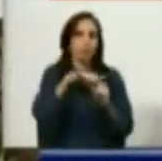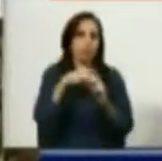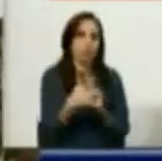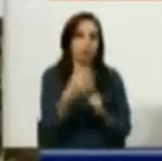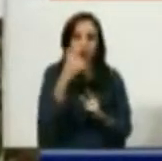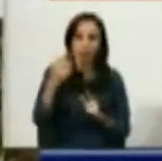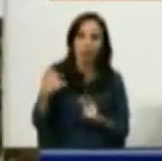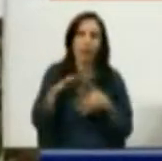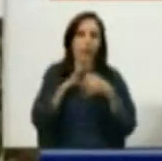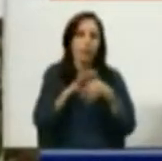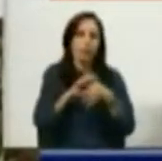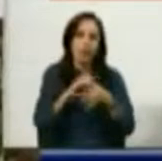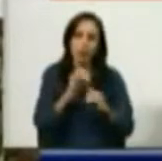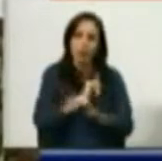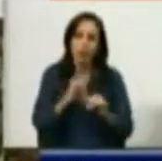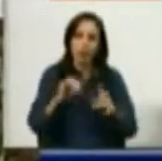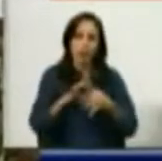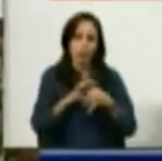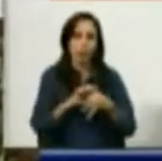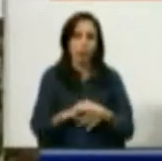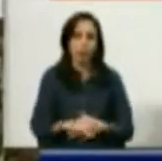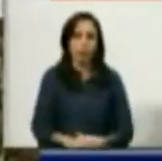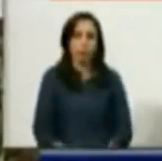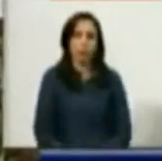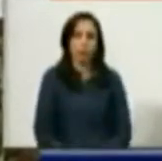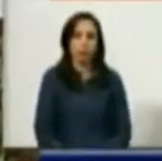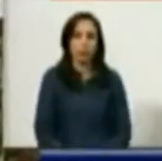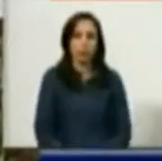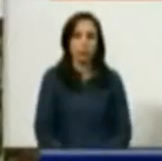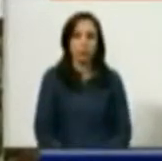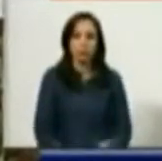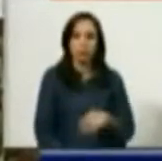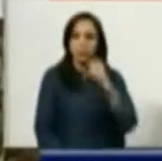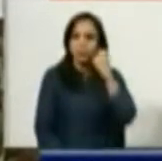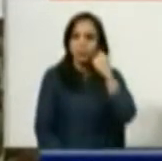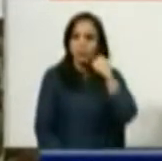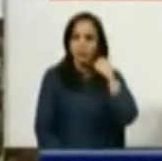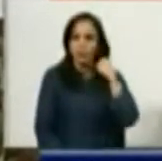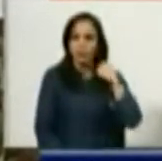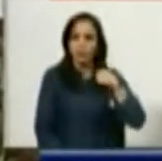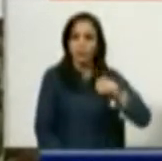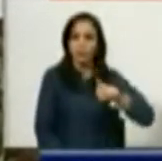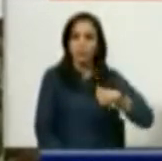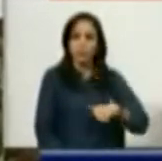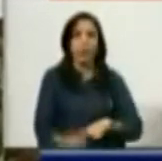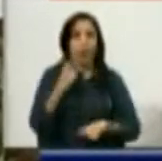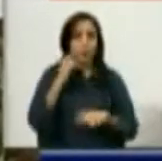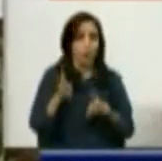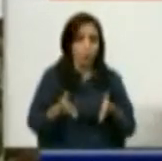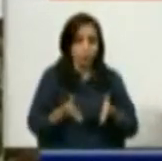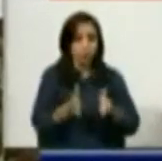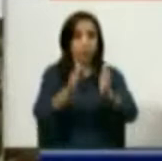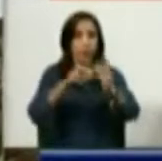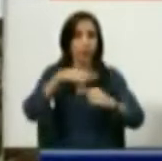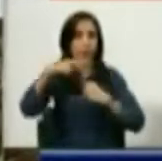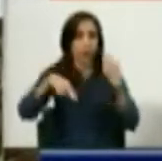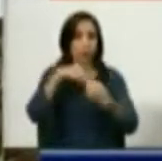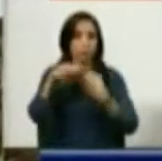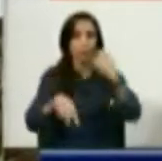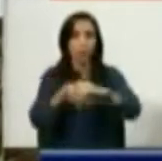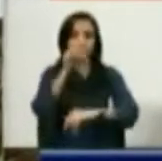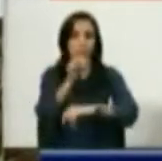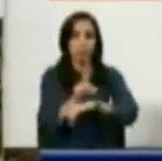mantengámonos unidos siempre los partidos aliados el gran pueblo patriótico cada quien en el camino de la revolución